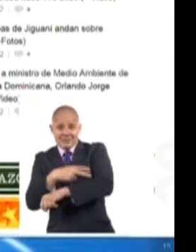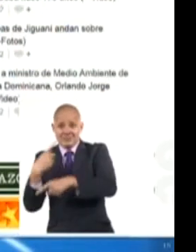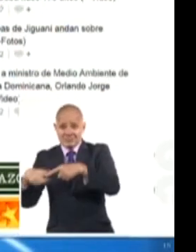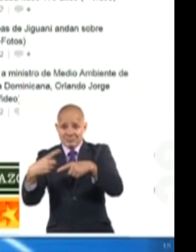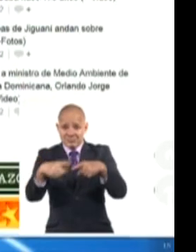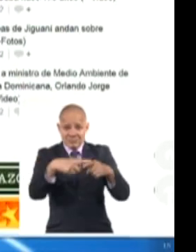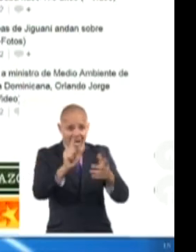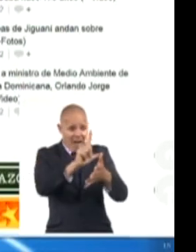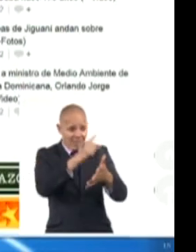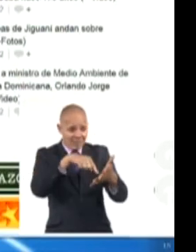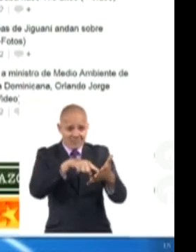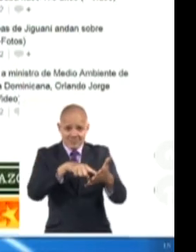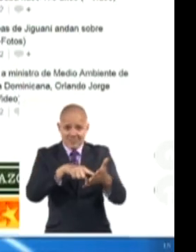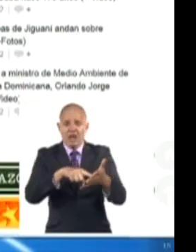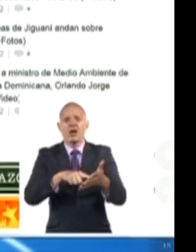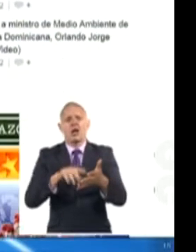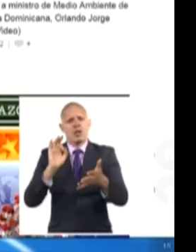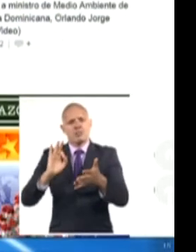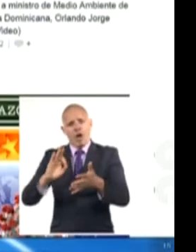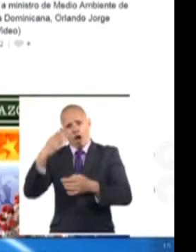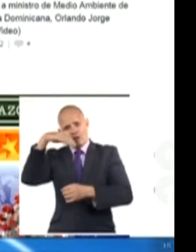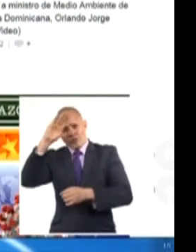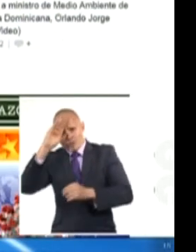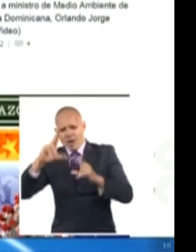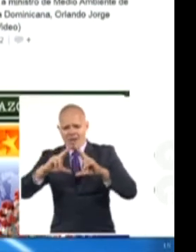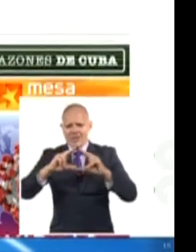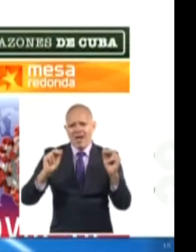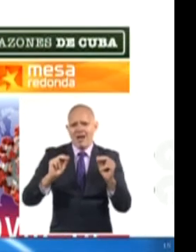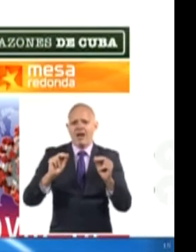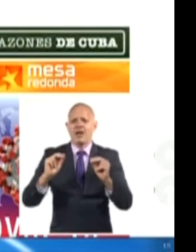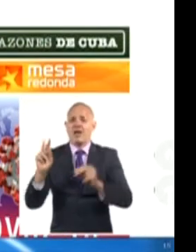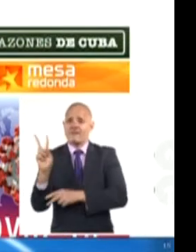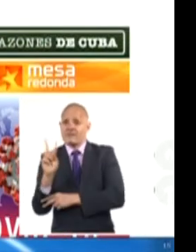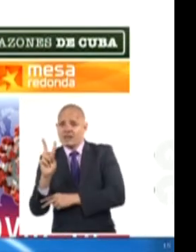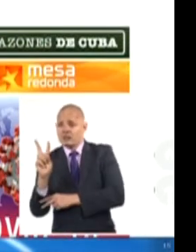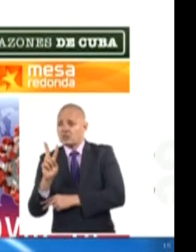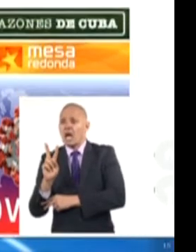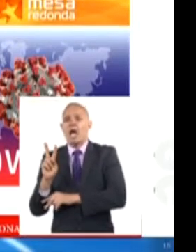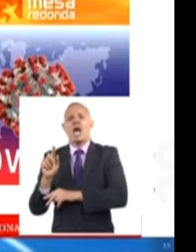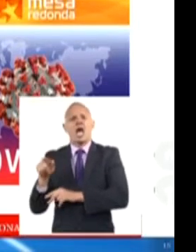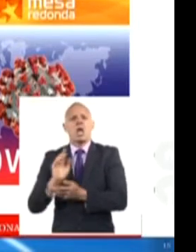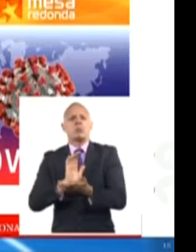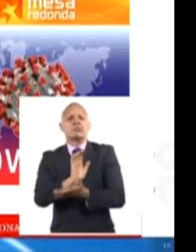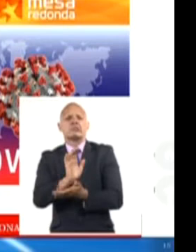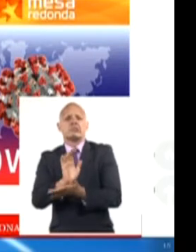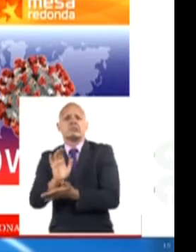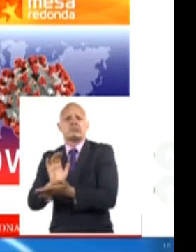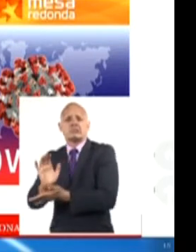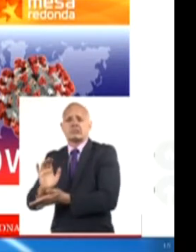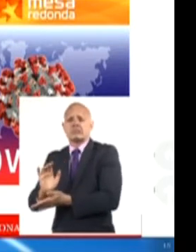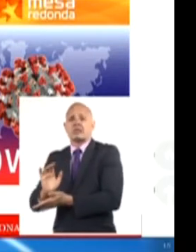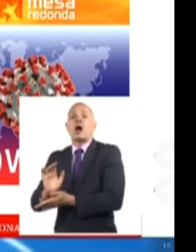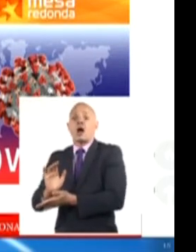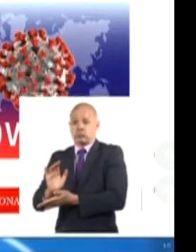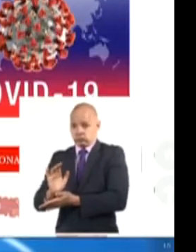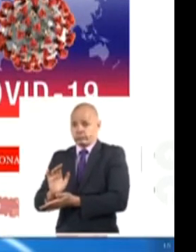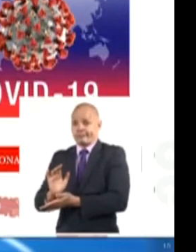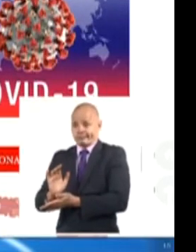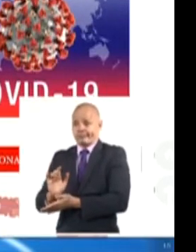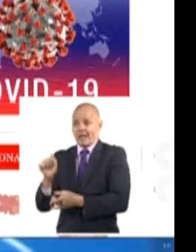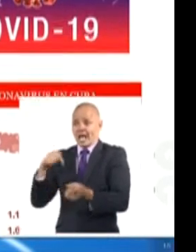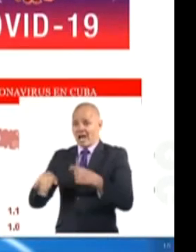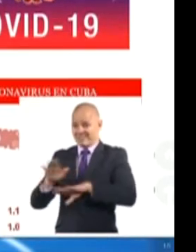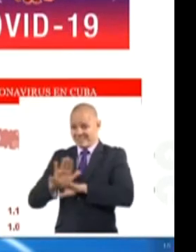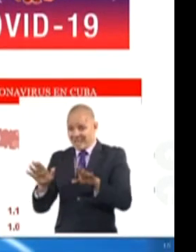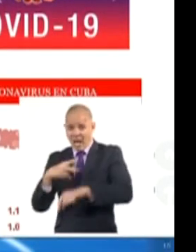junto a nicaragua y venezuela bueno fue excluida un hecho que ha sido criticado por